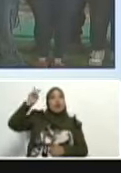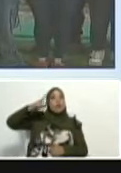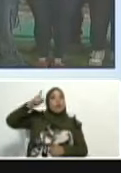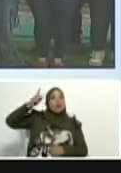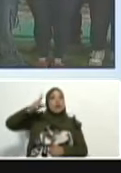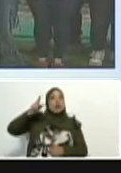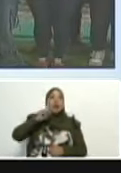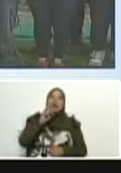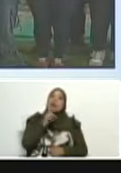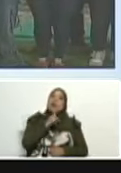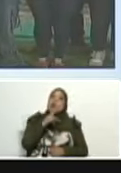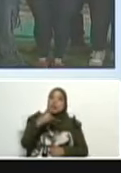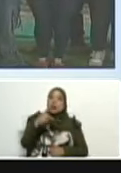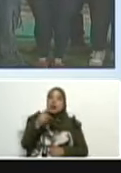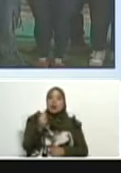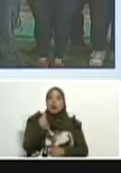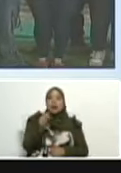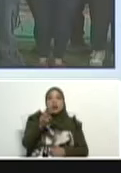Contreras,